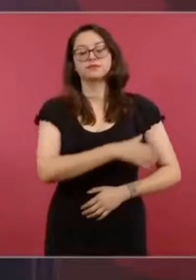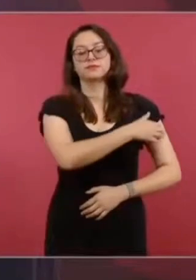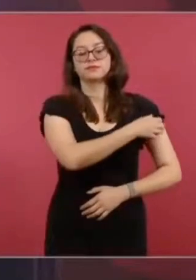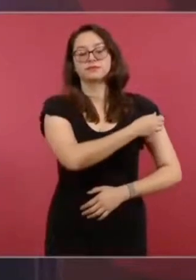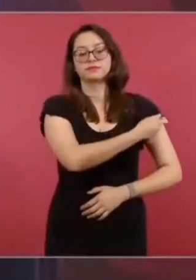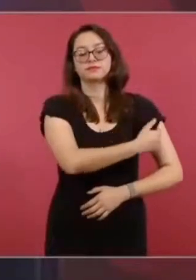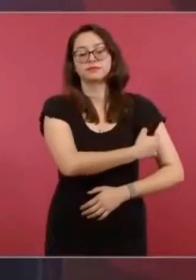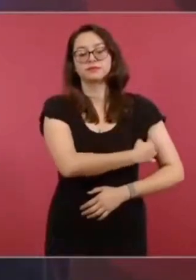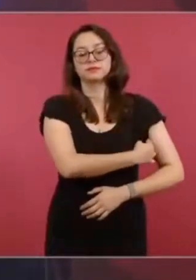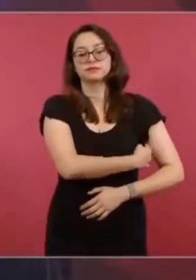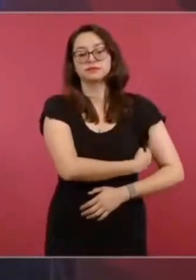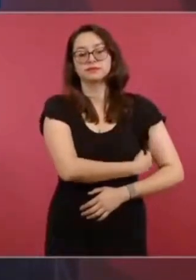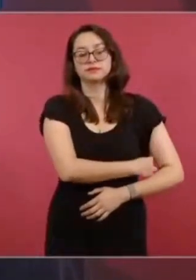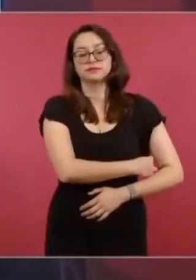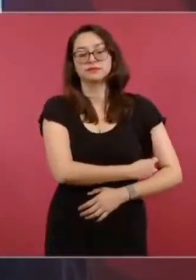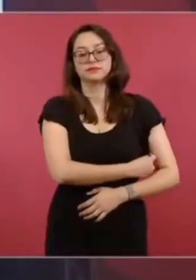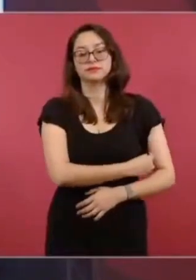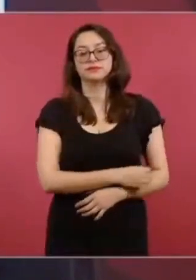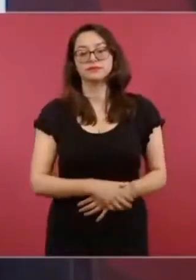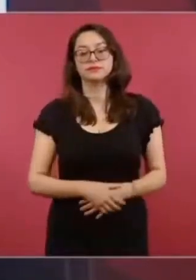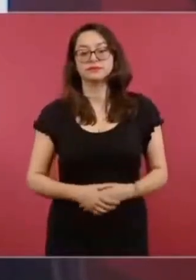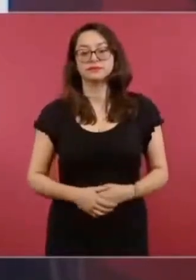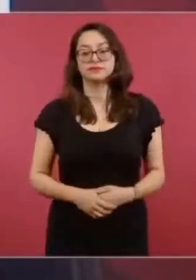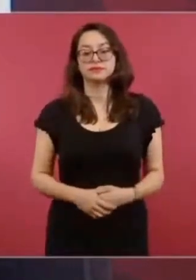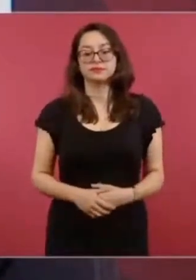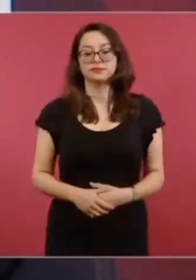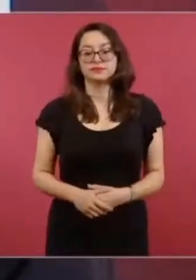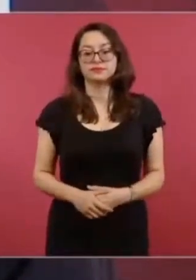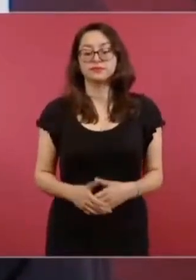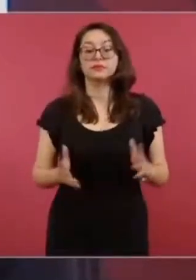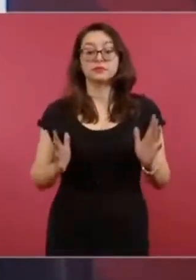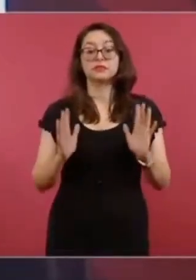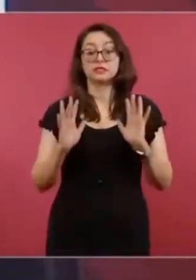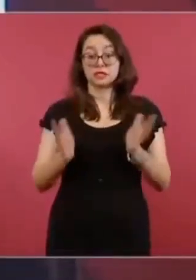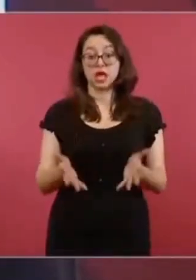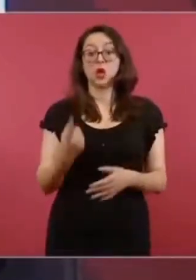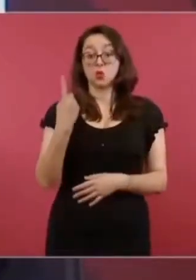a la fiscalía, ya lo hizo la señora que no puedo mencionar,